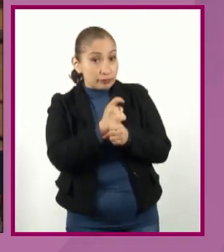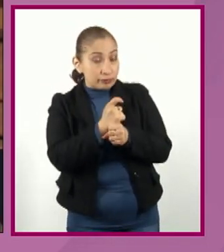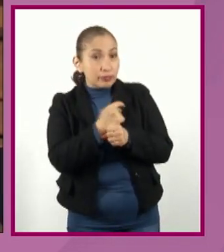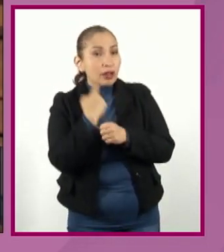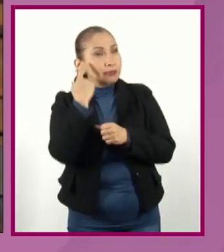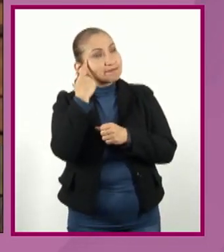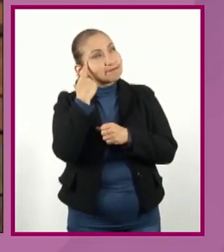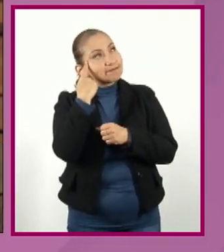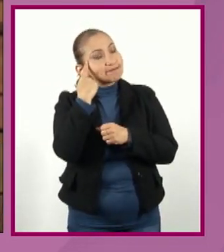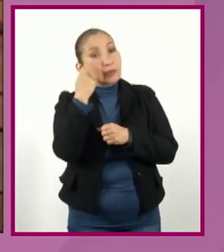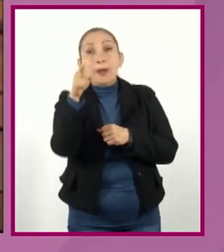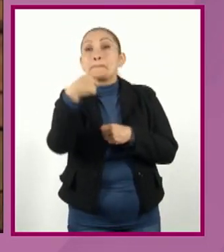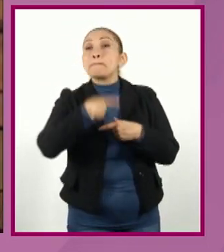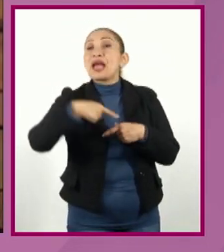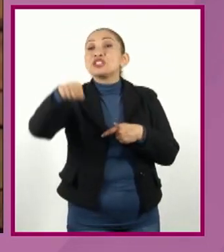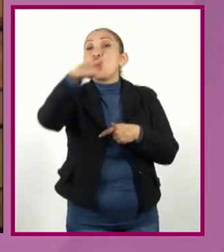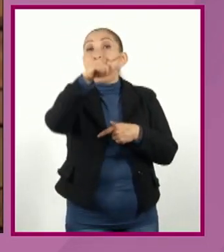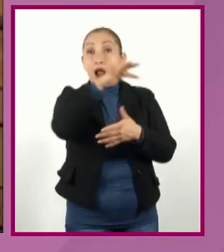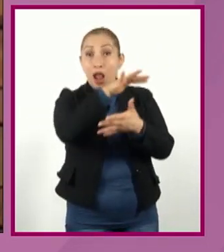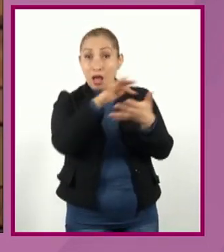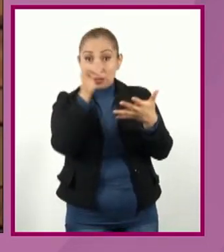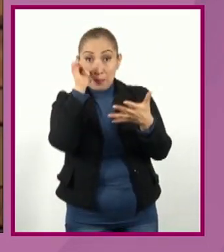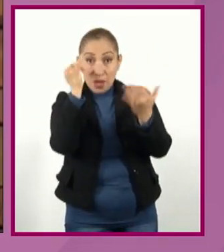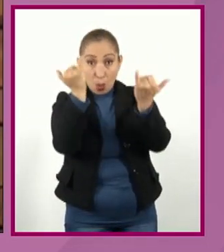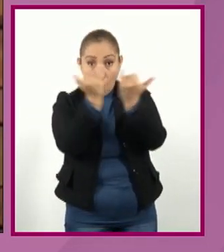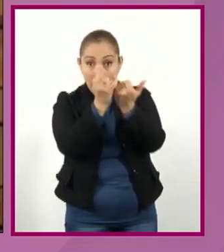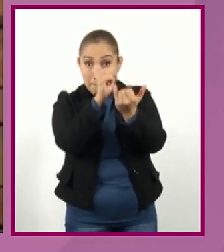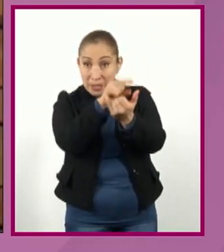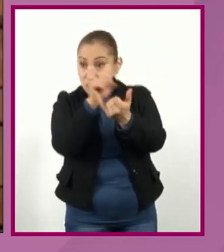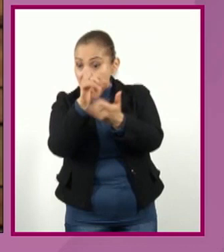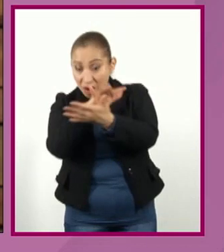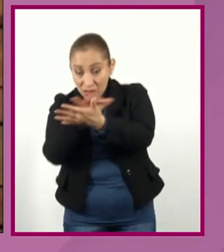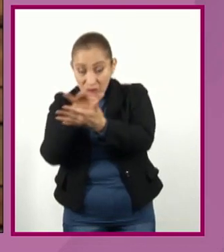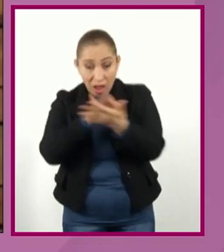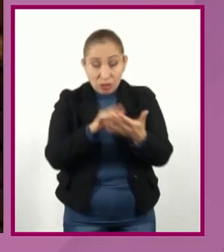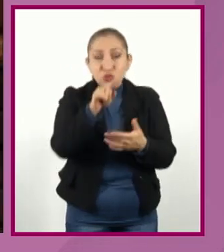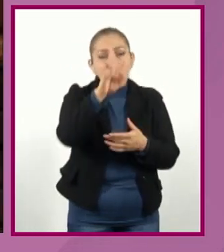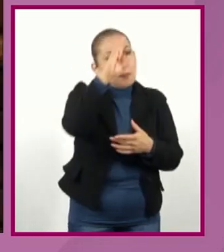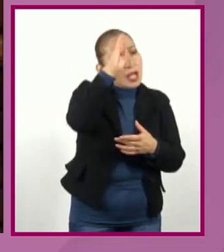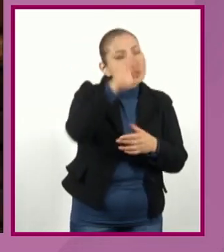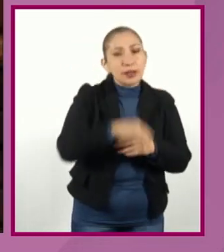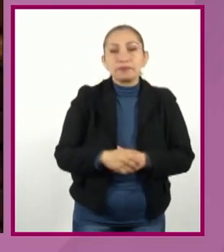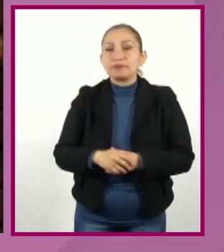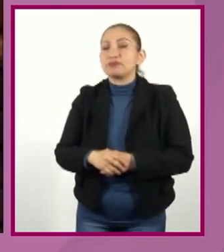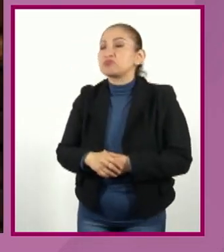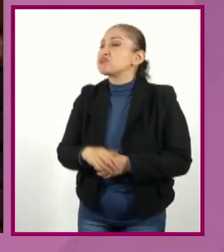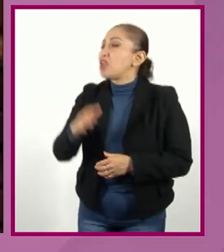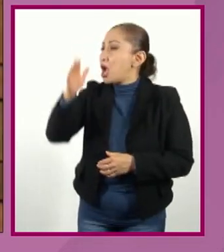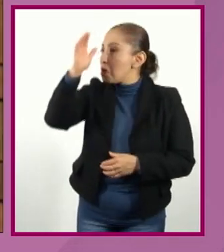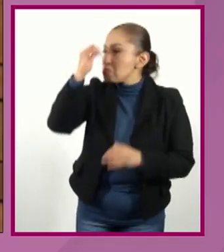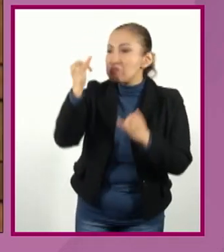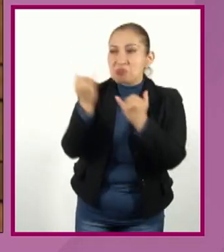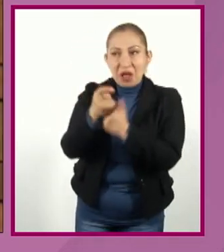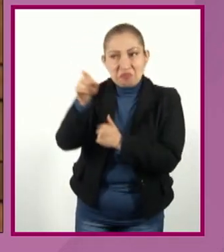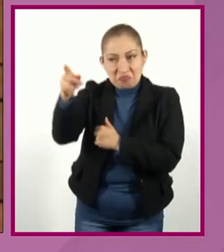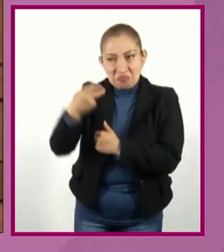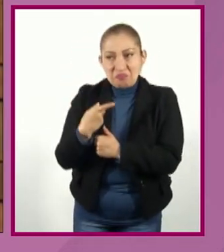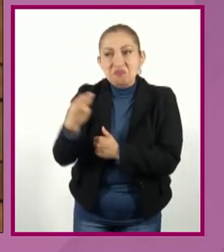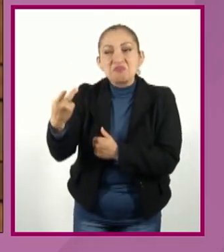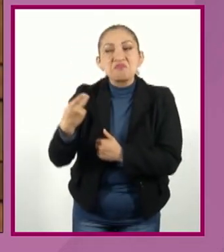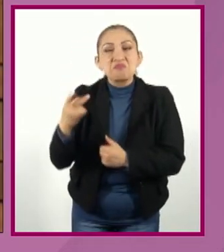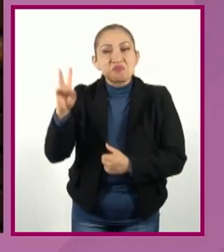que considerar que los lectores no leemos siempre de la misma manera. ¿Tú qué opinas, Tom? Estoy totalmente de acuerdo, estimada